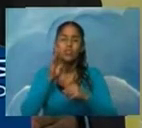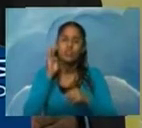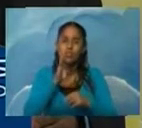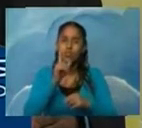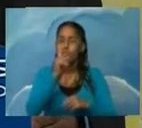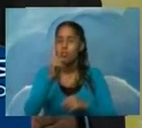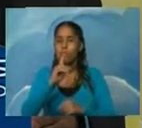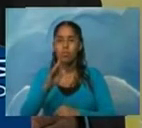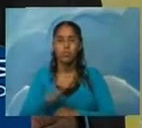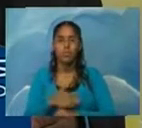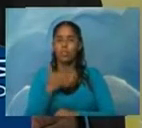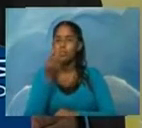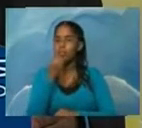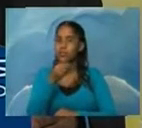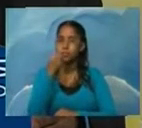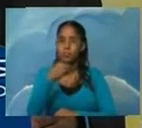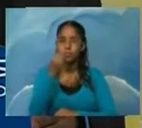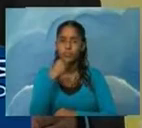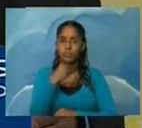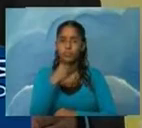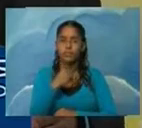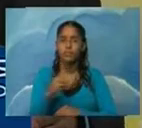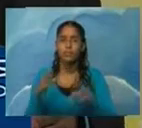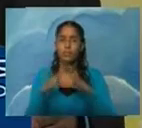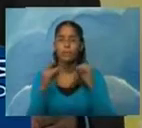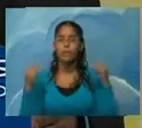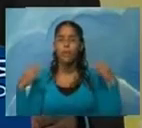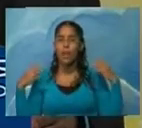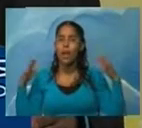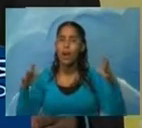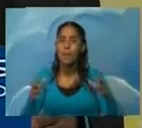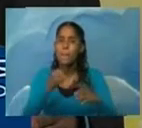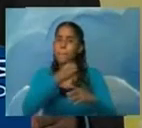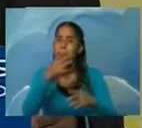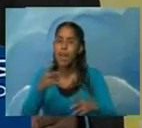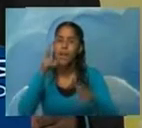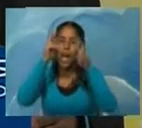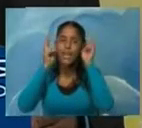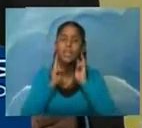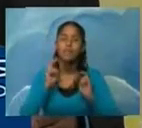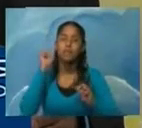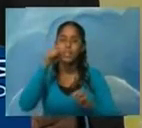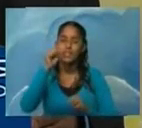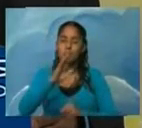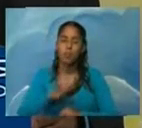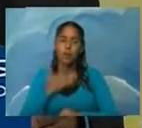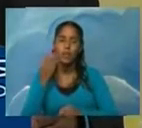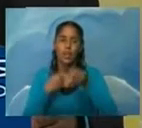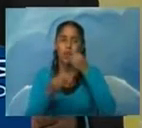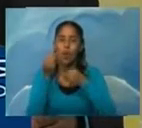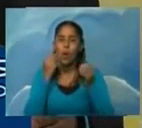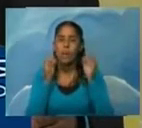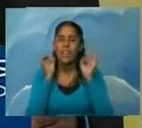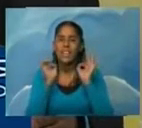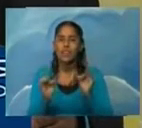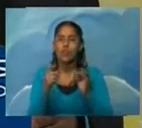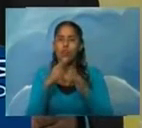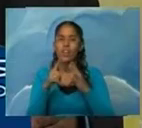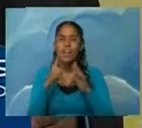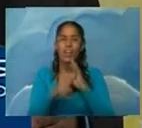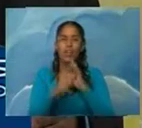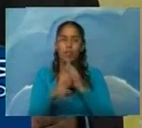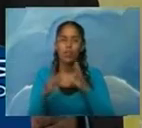inmundo, no se comerá. Toda ave limpia podréis comer. Ninguna cosa